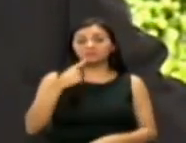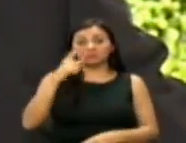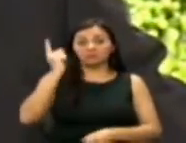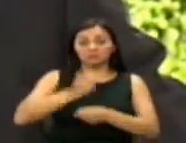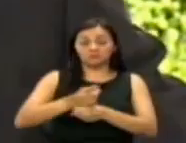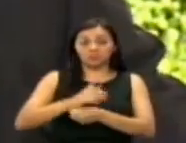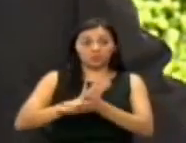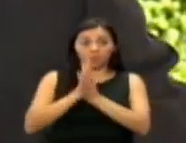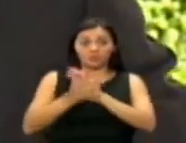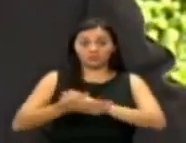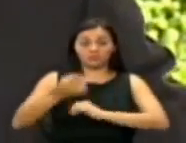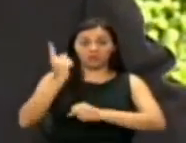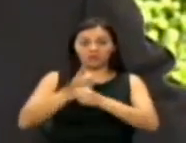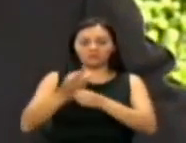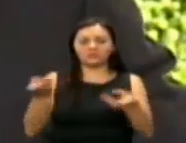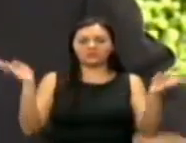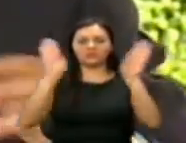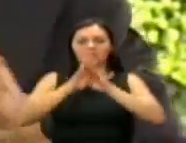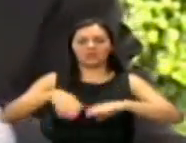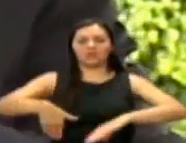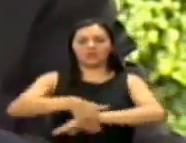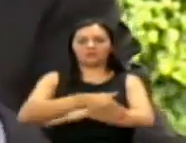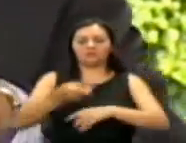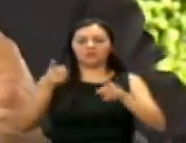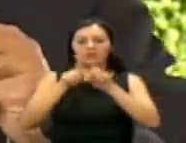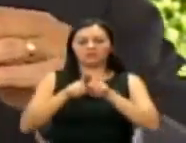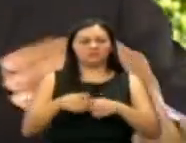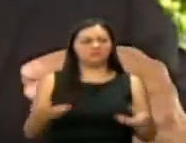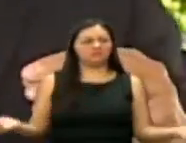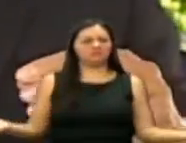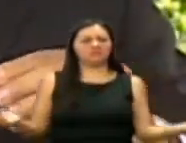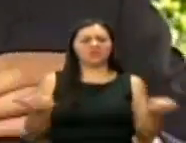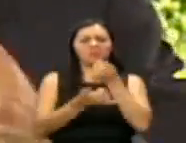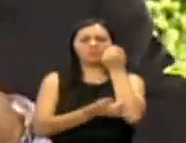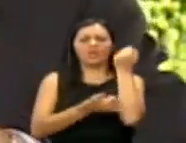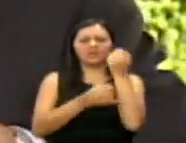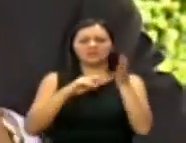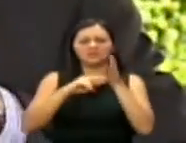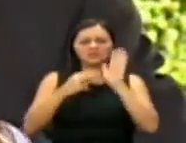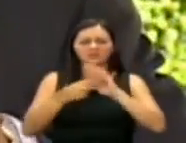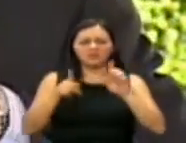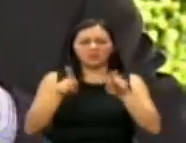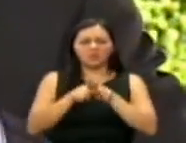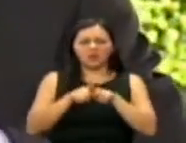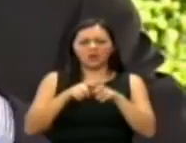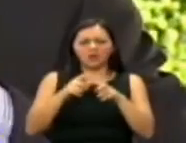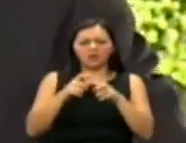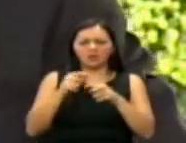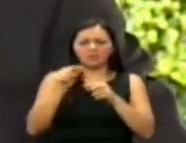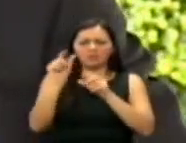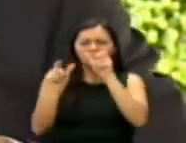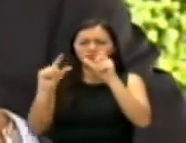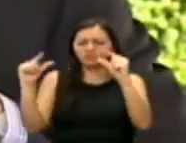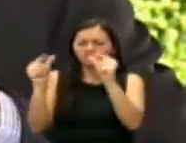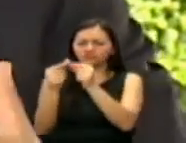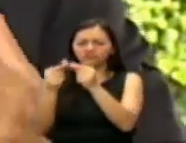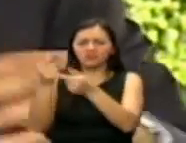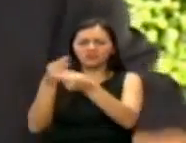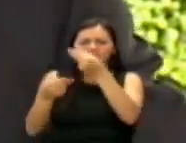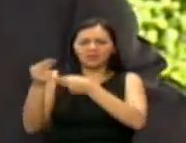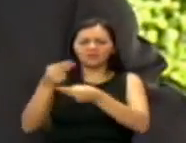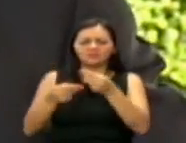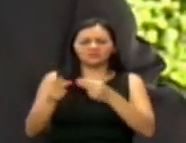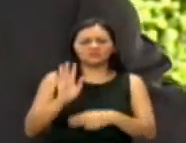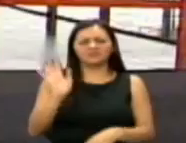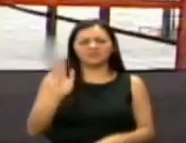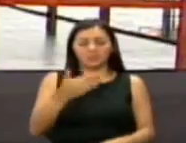lo que te ordeno, te cierro las carreteras. El país rehén de unos cuantos. Eso no lo podemos permitir. Y no es el presidente que